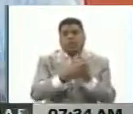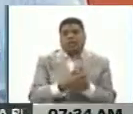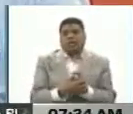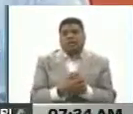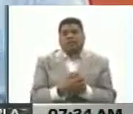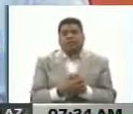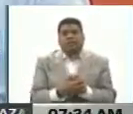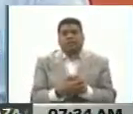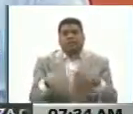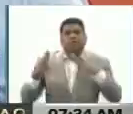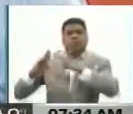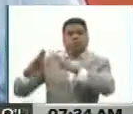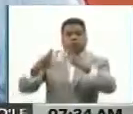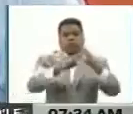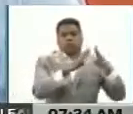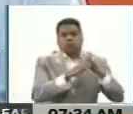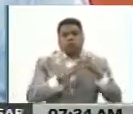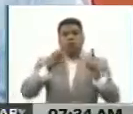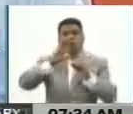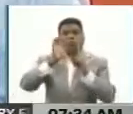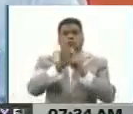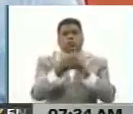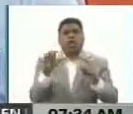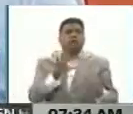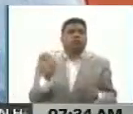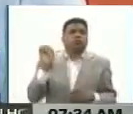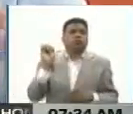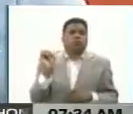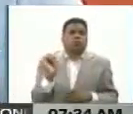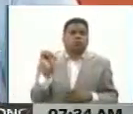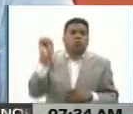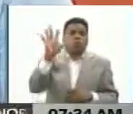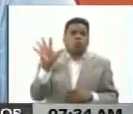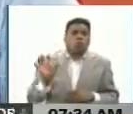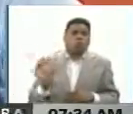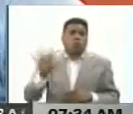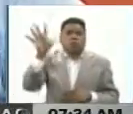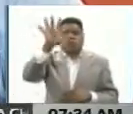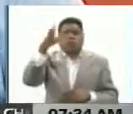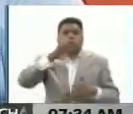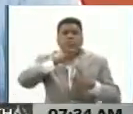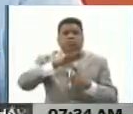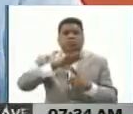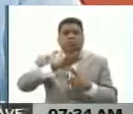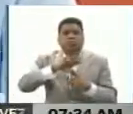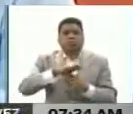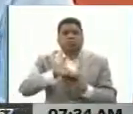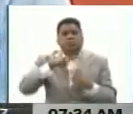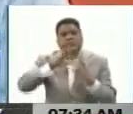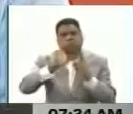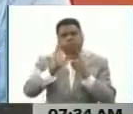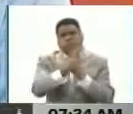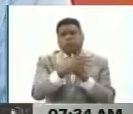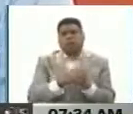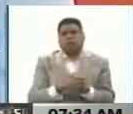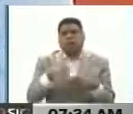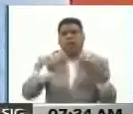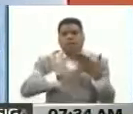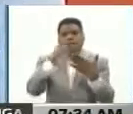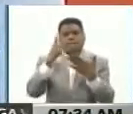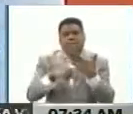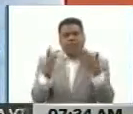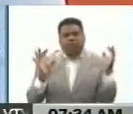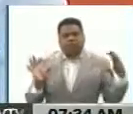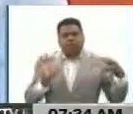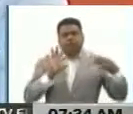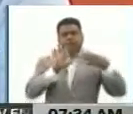consejos presidenciales de cultura, el Congreso de la Patria, consejos comunales, las vocerías de cultura de los consejos comunales, podamos tener un plan articulado. Porque si te pones